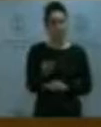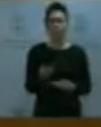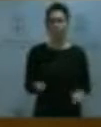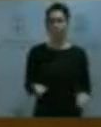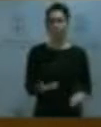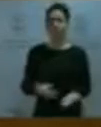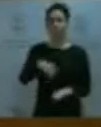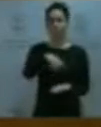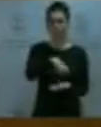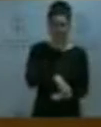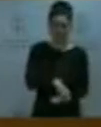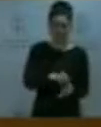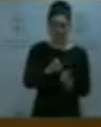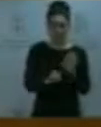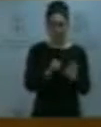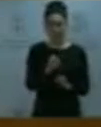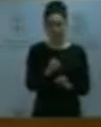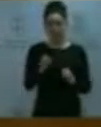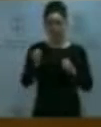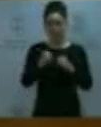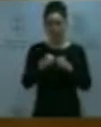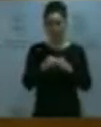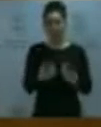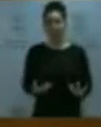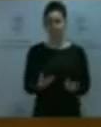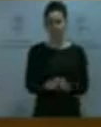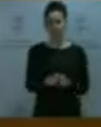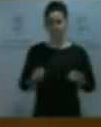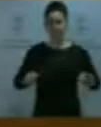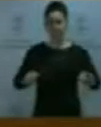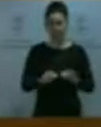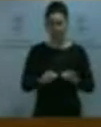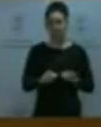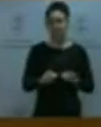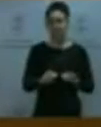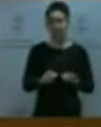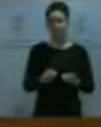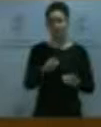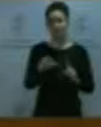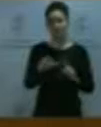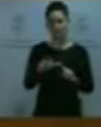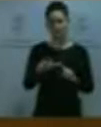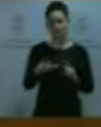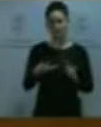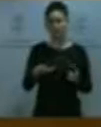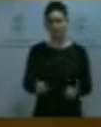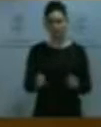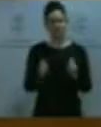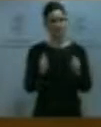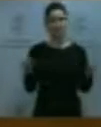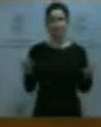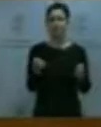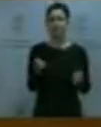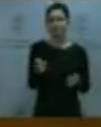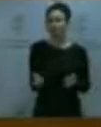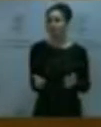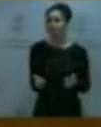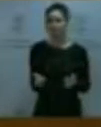carbón, con el gas en tercer lugar, supone precios más baratos que los que